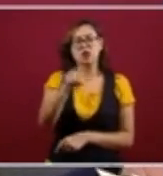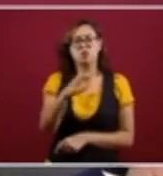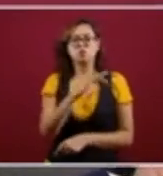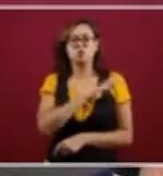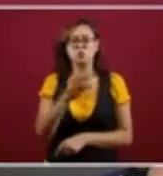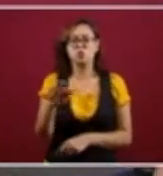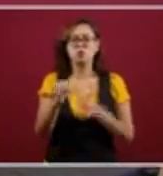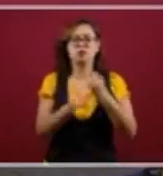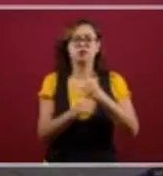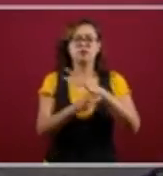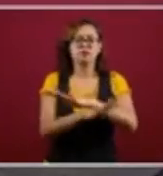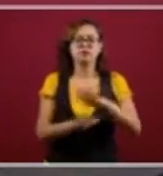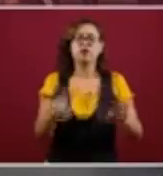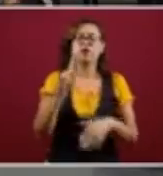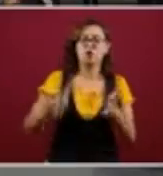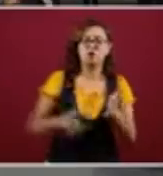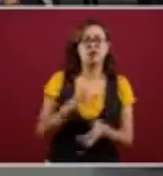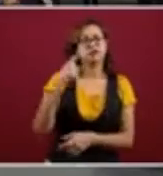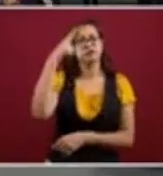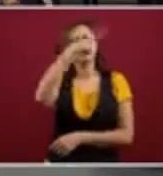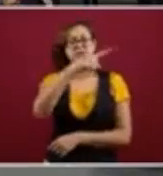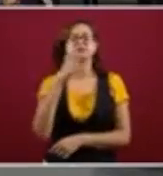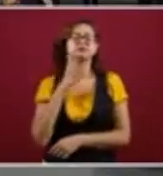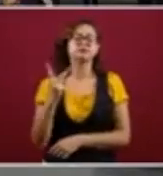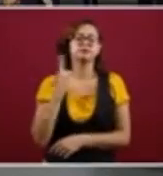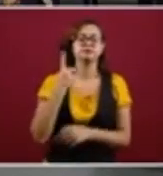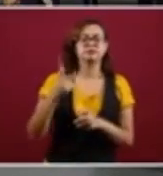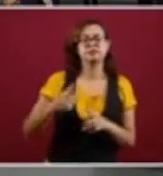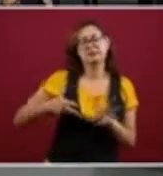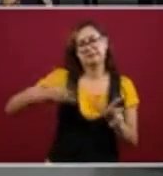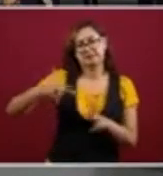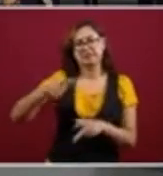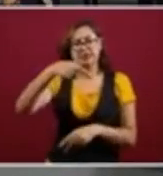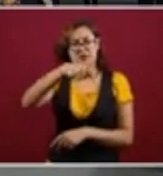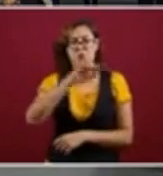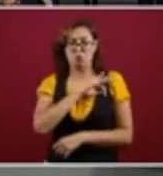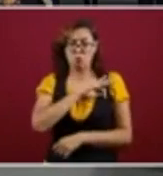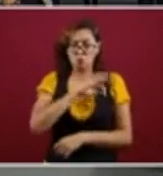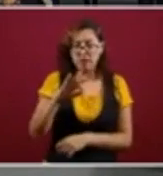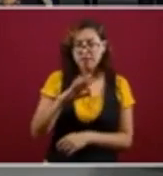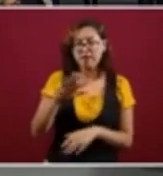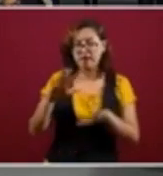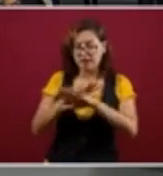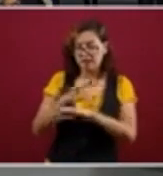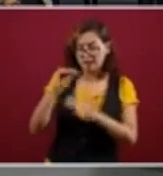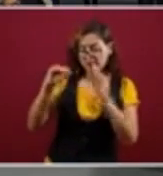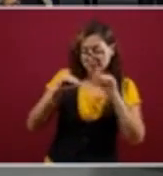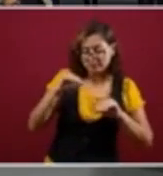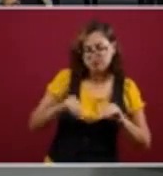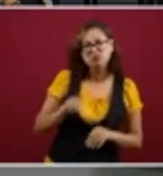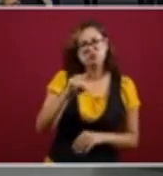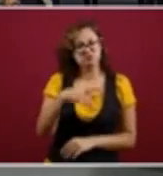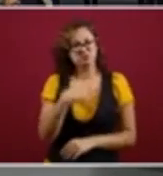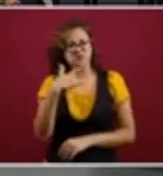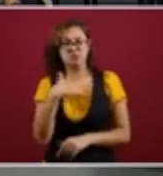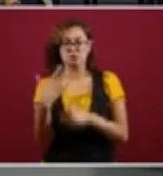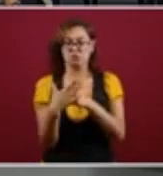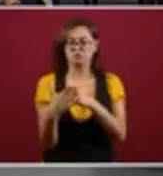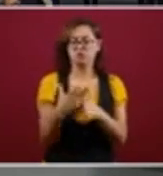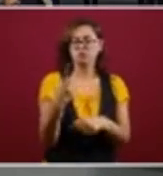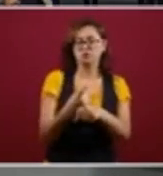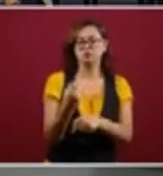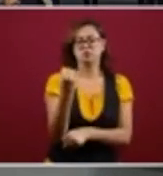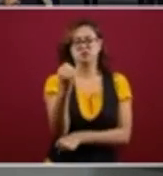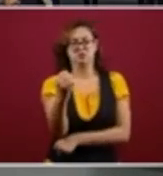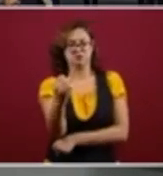de gobierno en San Lázaro. Queremos saber cómo ve esta opción y si nos puede detallar un poco más su plan para este próximo 1 de septiembre.